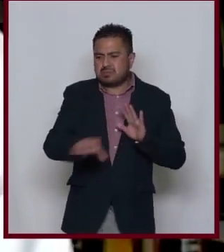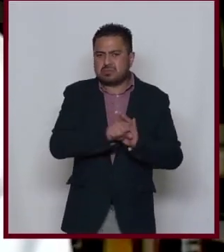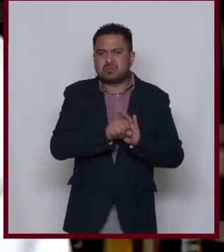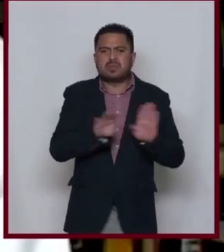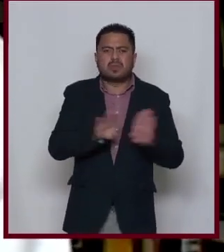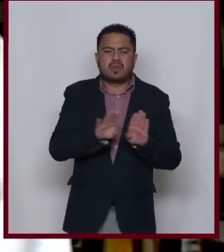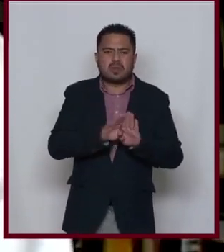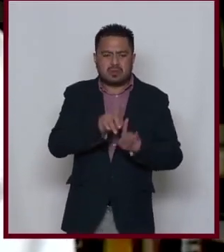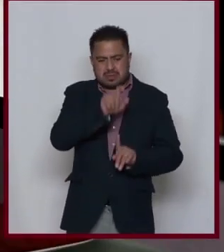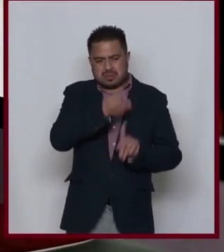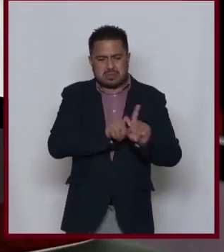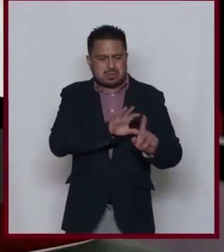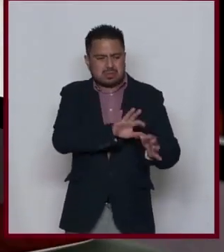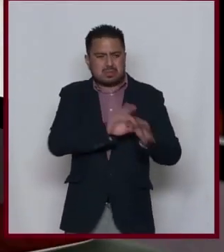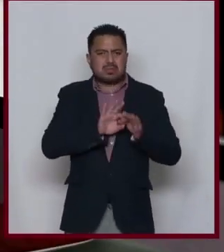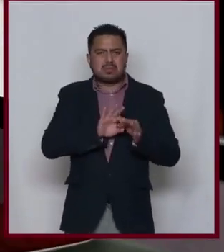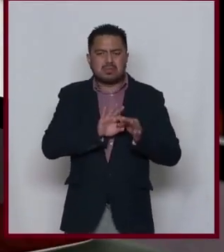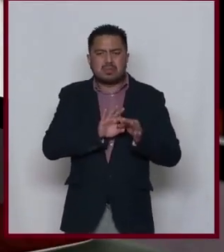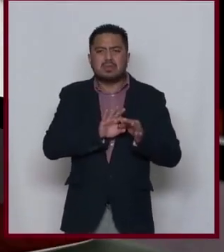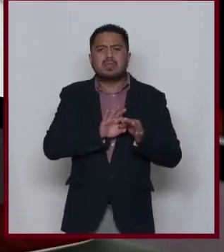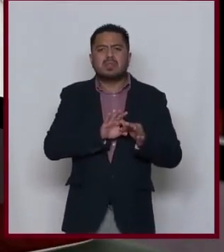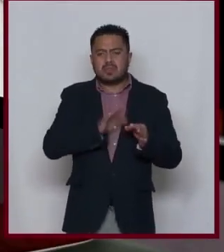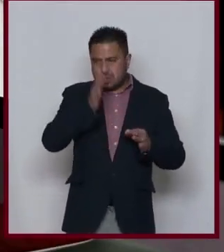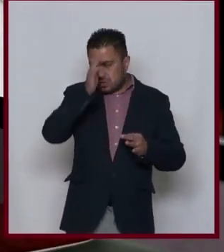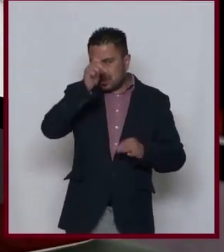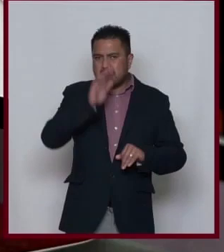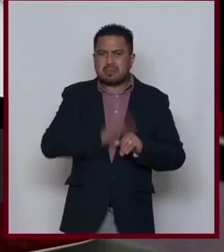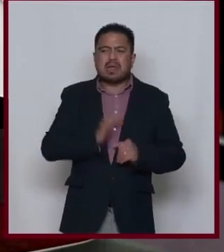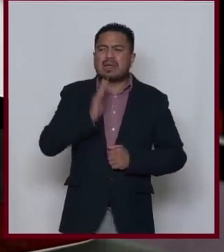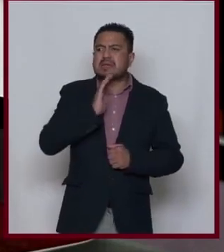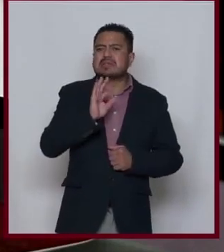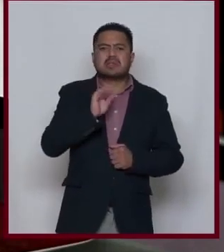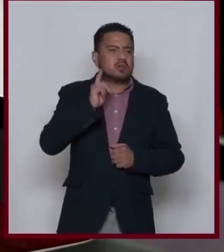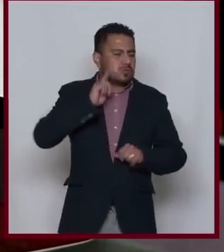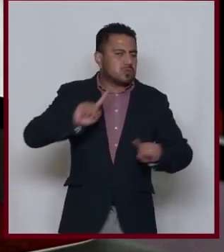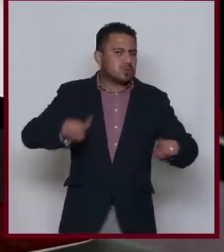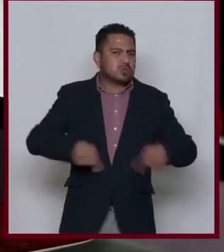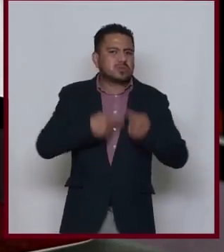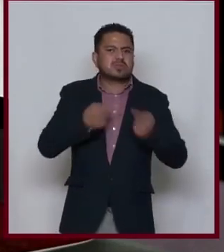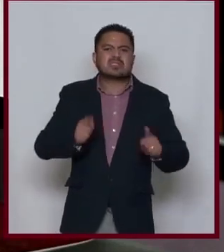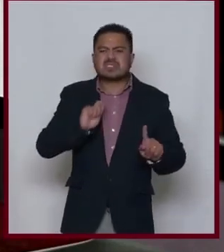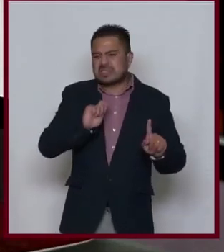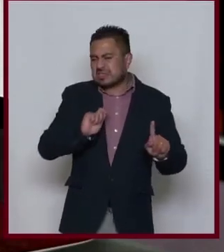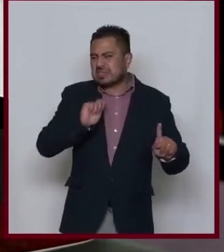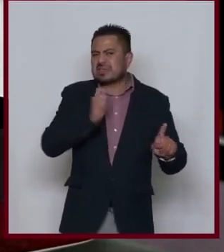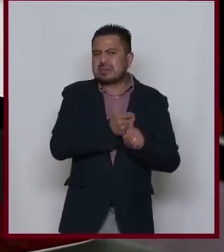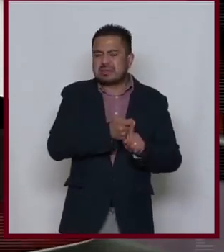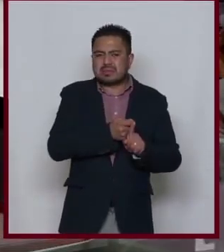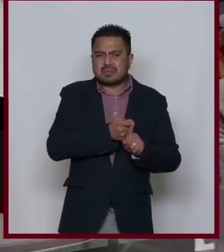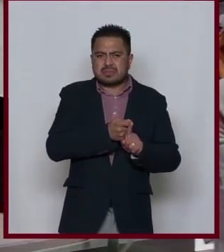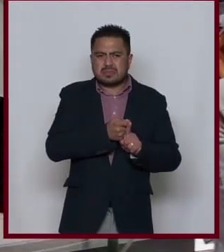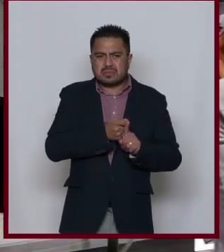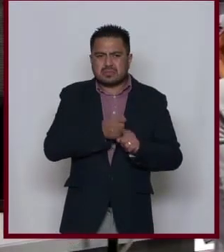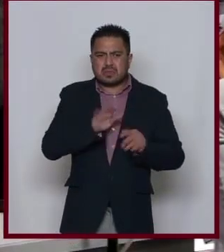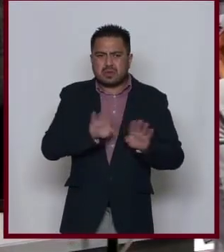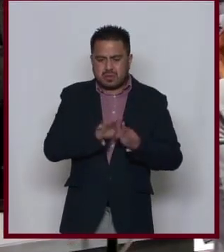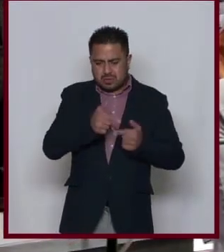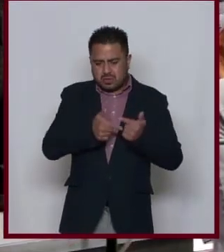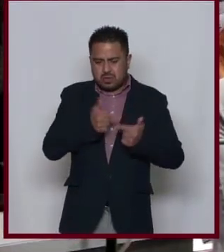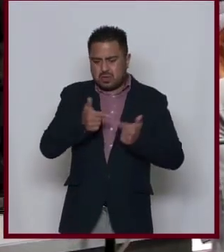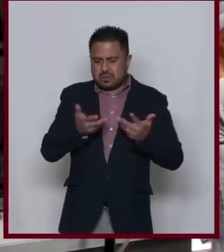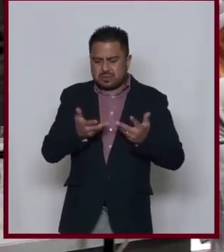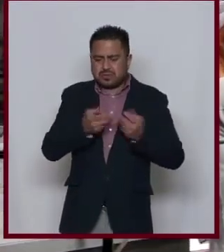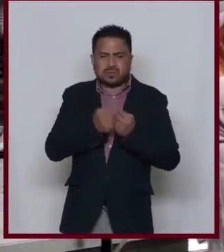como referencia una definición muy sencilla de la música, que es la combinación